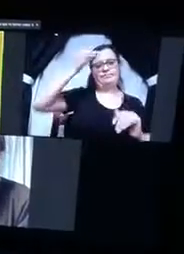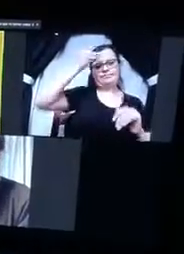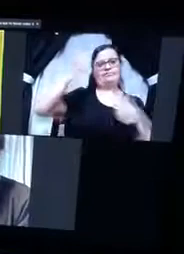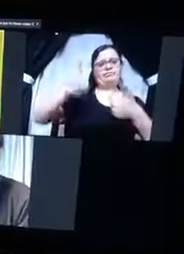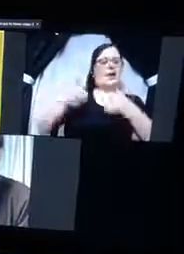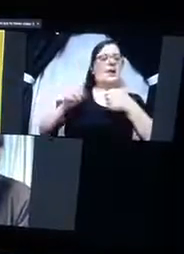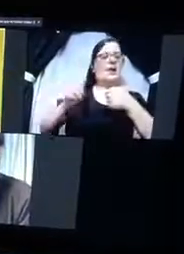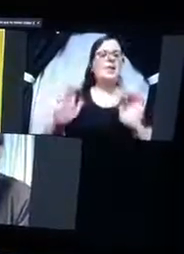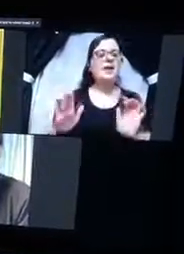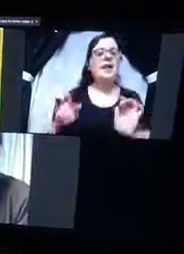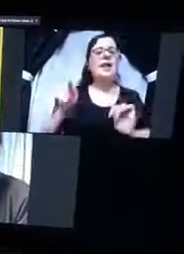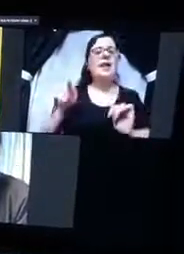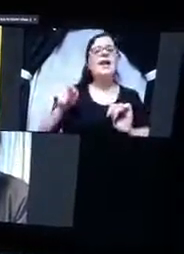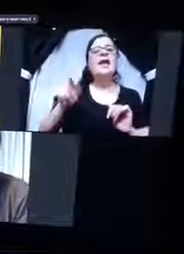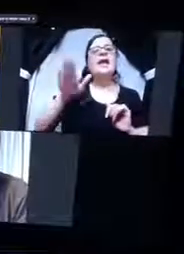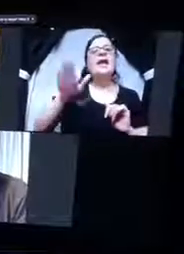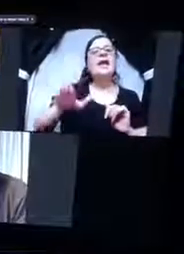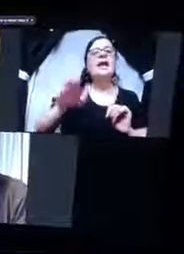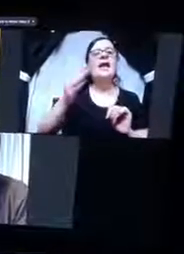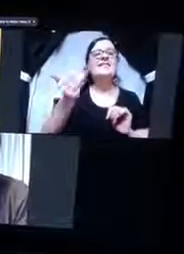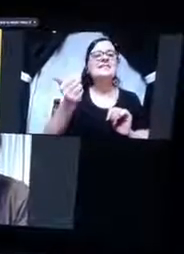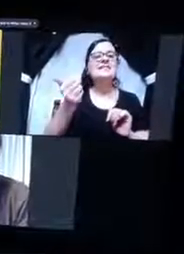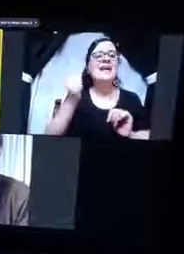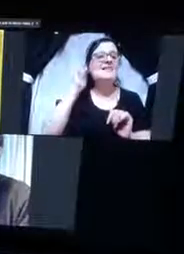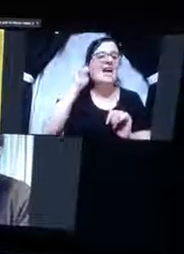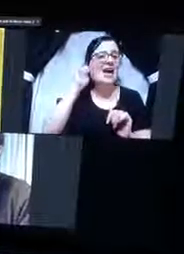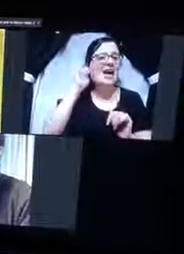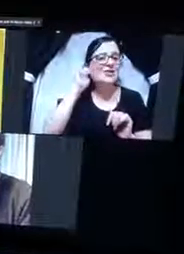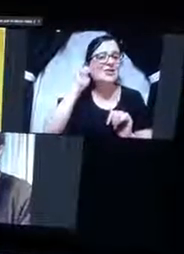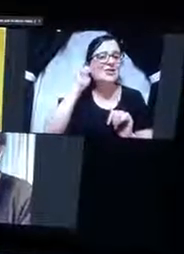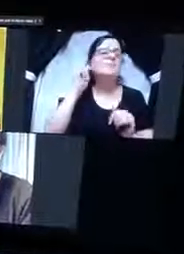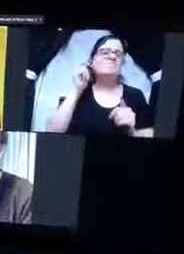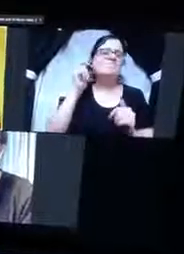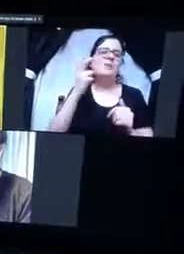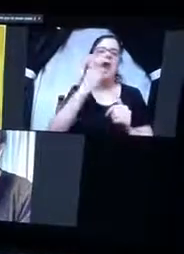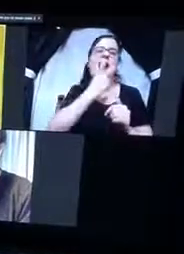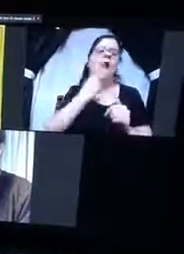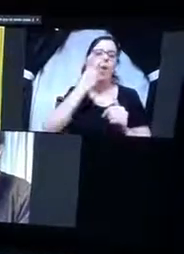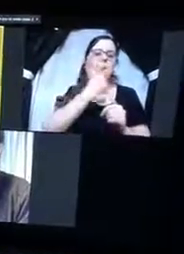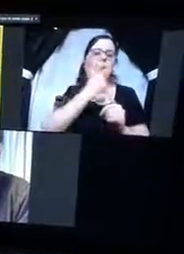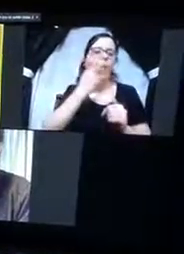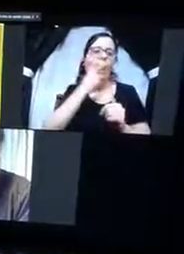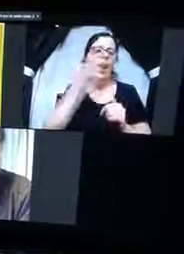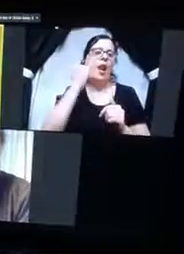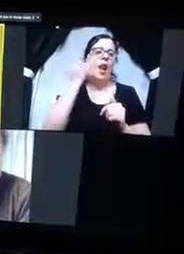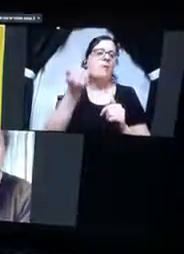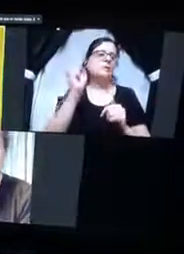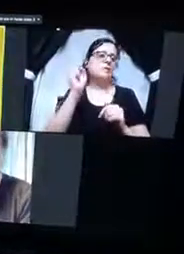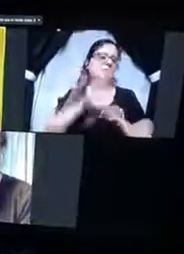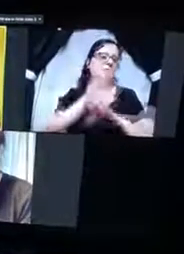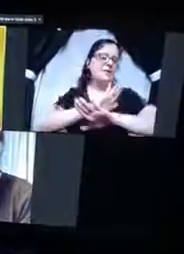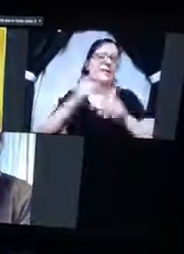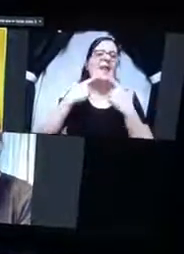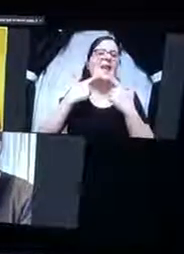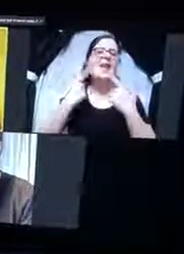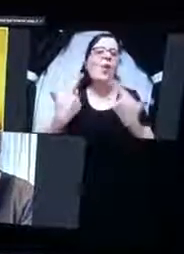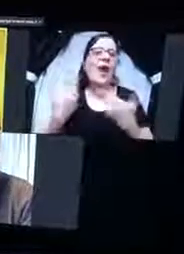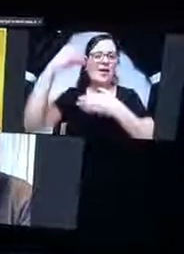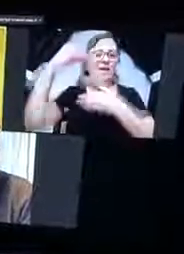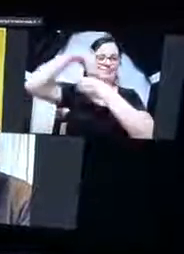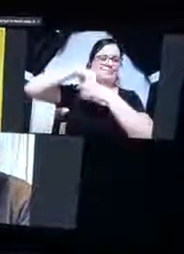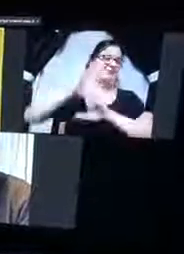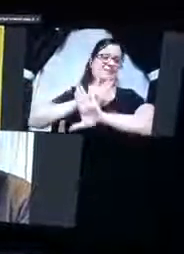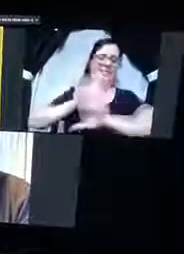Esta sordera viene a entrar en la vida de esta nena una vez que adquirió el lenguaje oral, ¿sí? Bien. Así que bueno, ahora hay que empezar a indagar